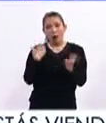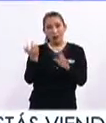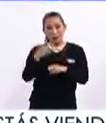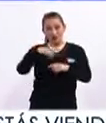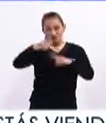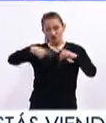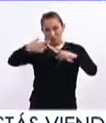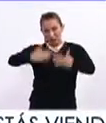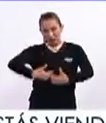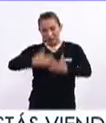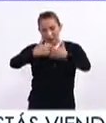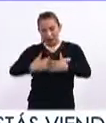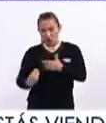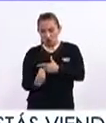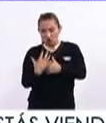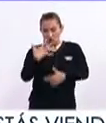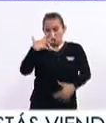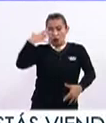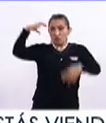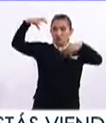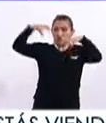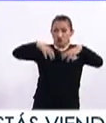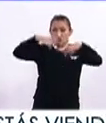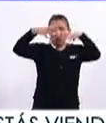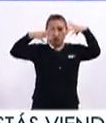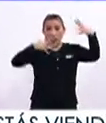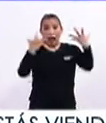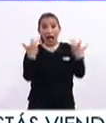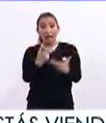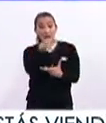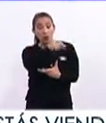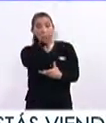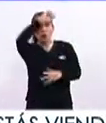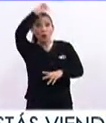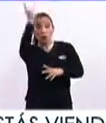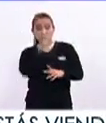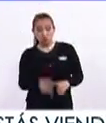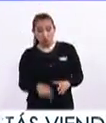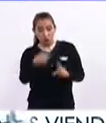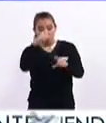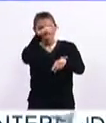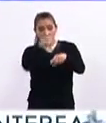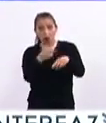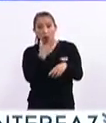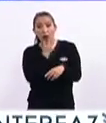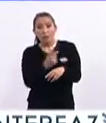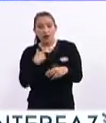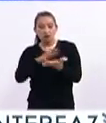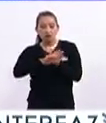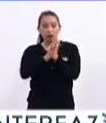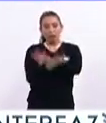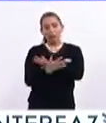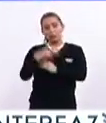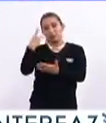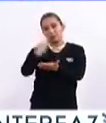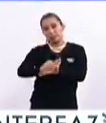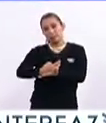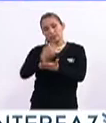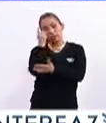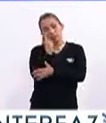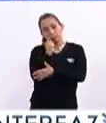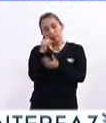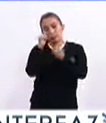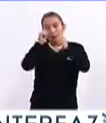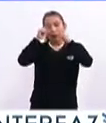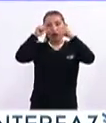de partículas, se produjo una gran tormenta, la cual ocasionó que un rayo impactara a Barry, provocando que quedara en coma.